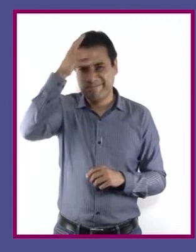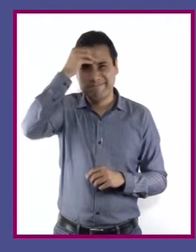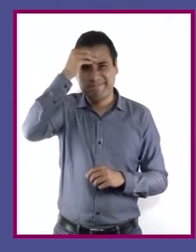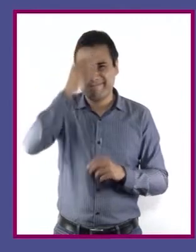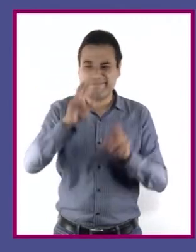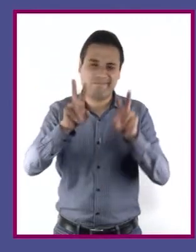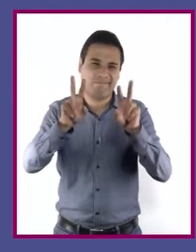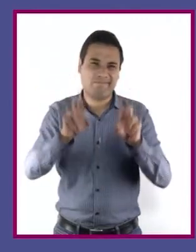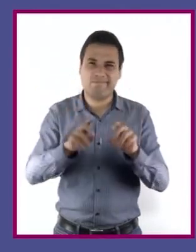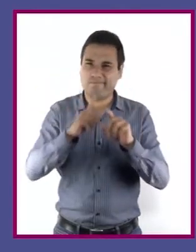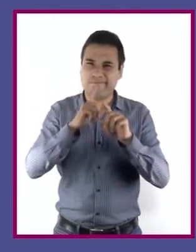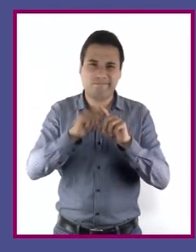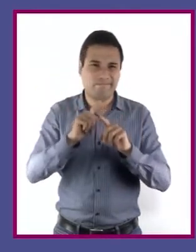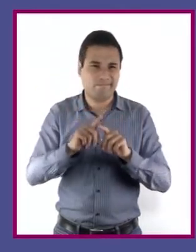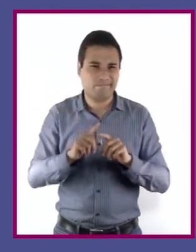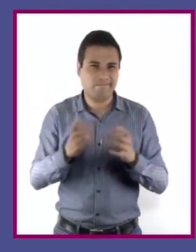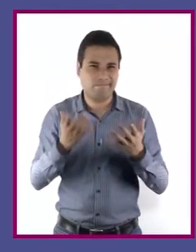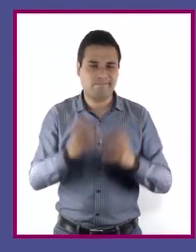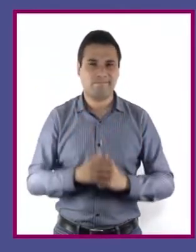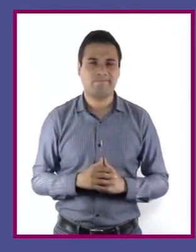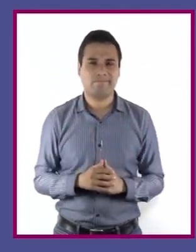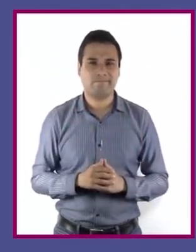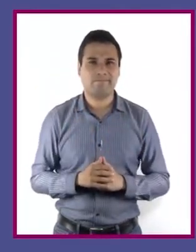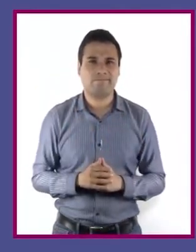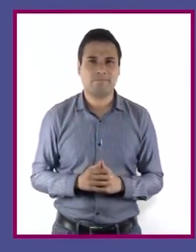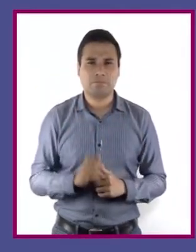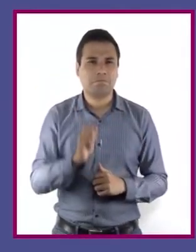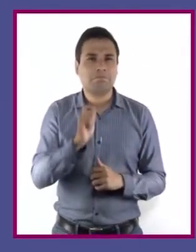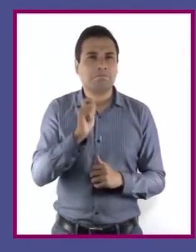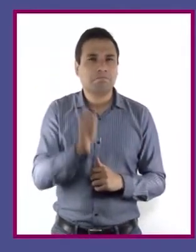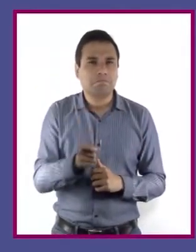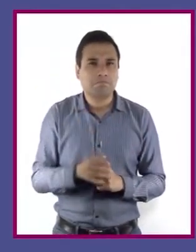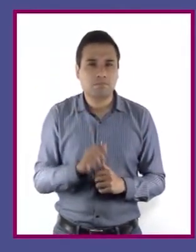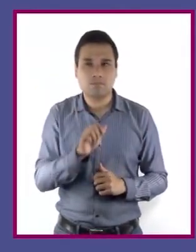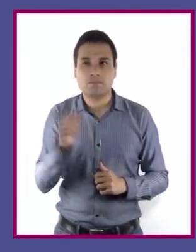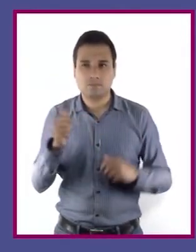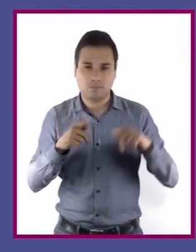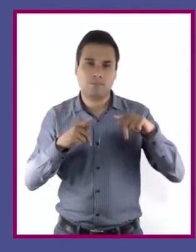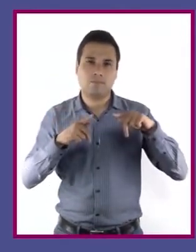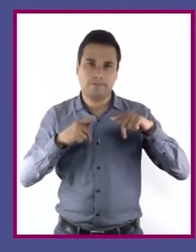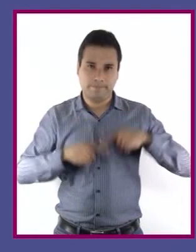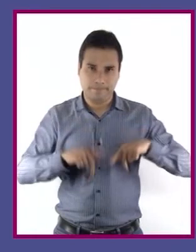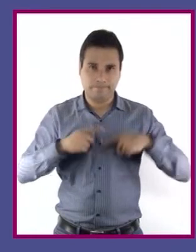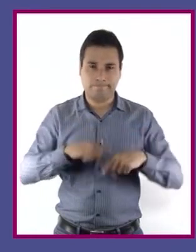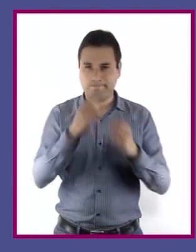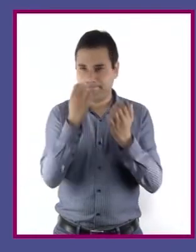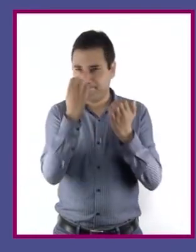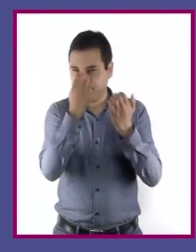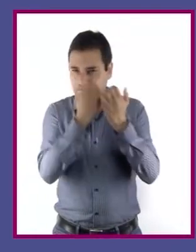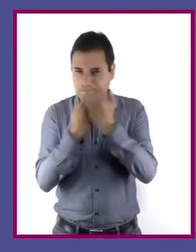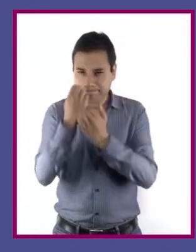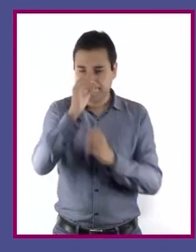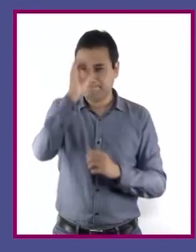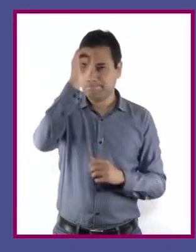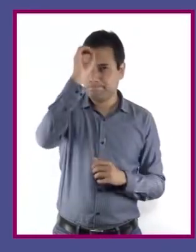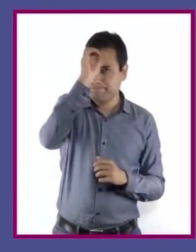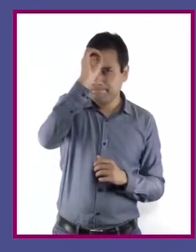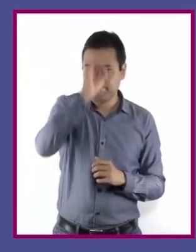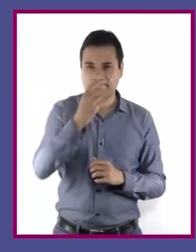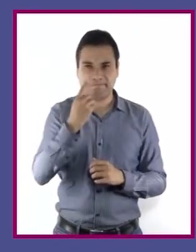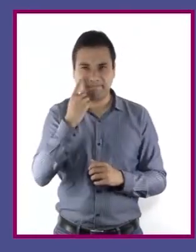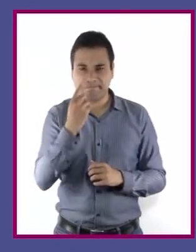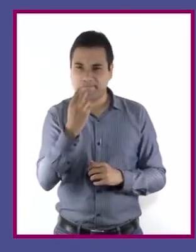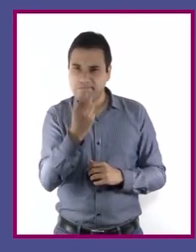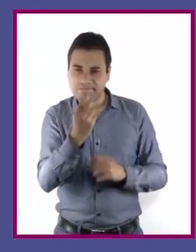visto hasta este punto, y es la heteroevaluación. Tomar en cuenta los puntos de vista, las opiniones y las críticas de los